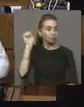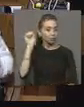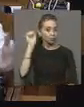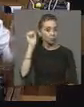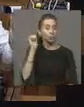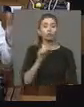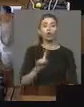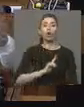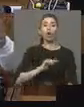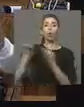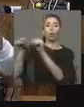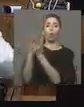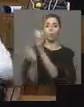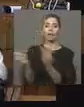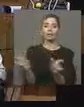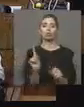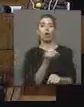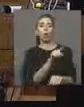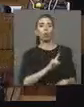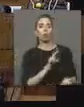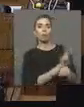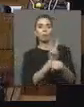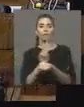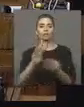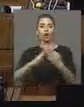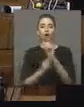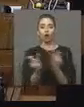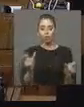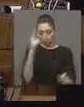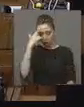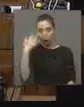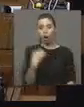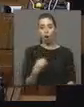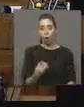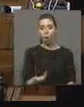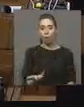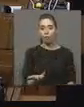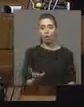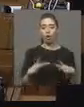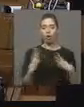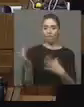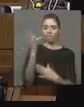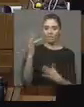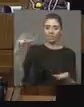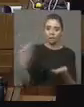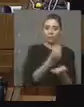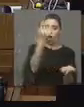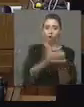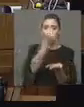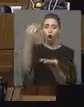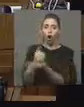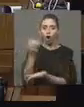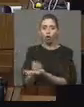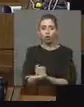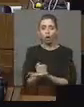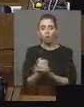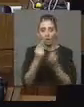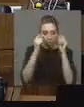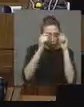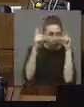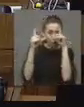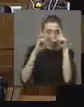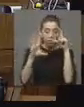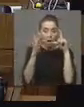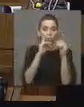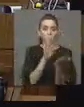Y no culpar ni a estudiantes, ni a profesores, ni a las comunidades que, obviamente, felicitamos todos sus logros. Pero darnos cuenta que